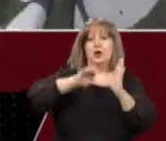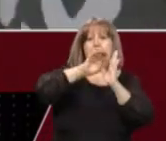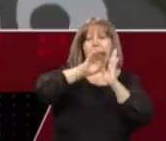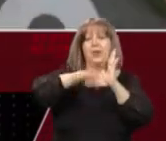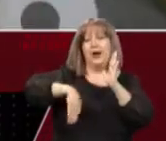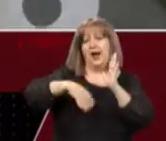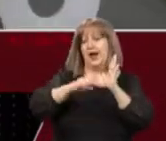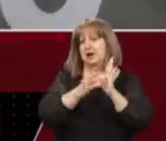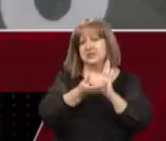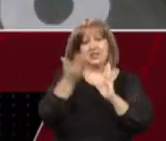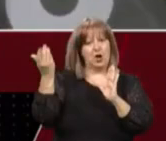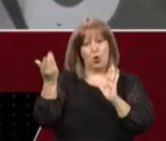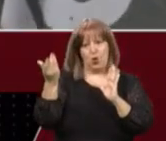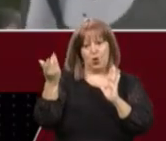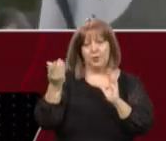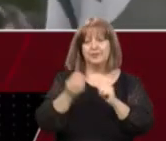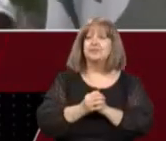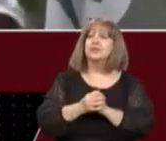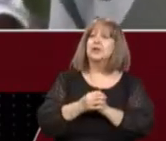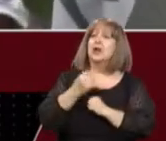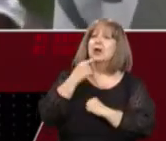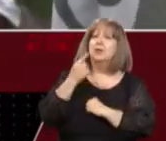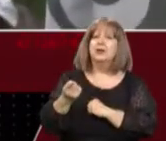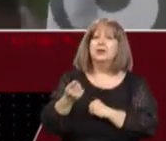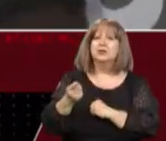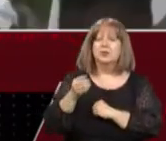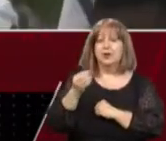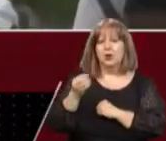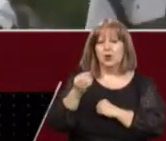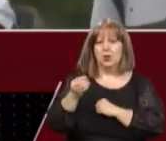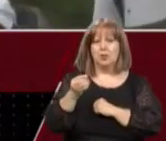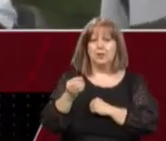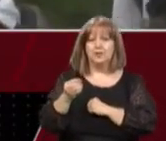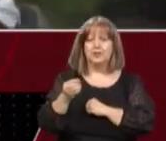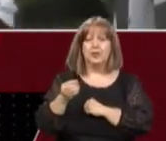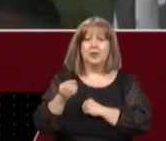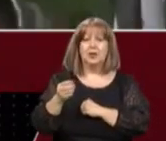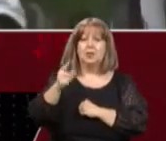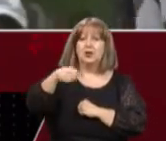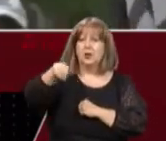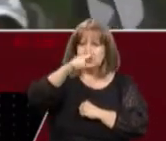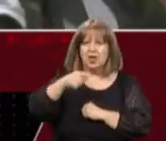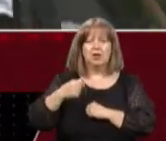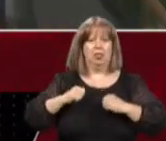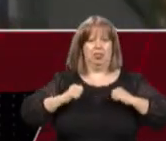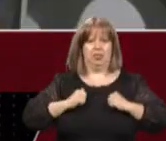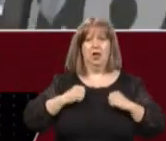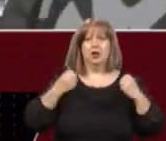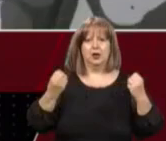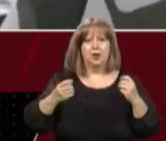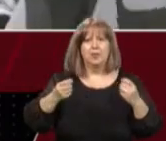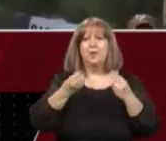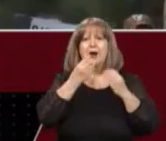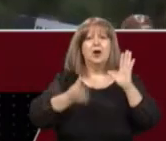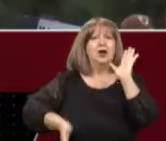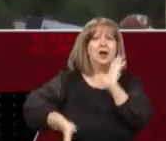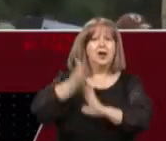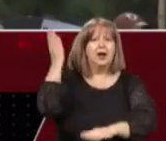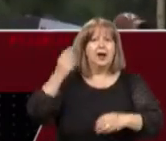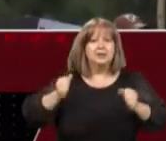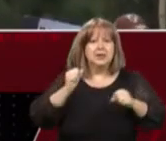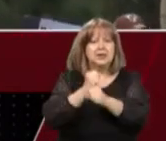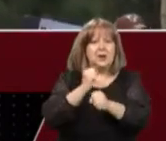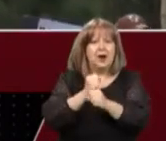consideran antipática porque viste que pasan los autos, vayan a laburar, digo, están acostumbrados a que les griten esto. Viste que algunos cortes son más simpáticos que otros,